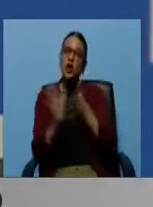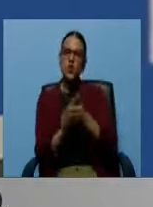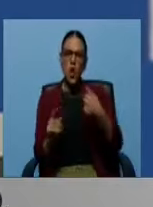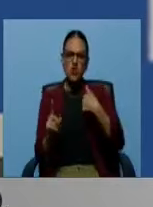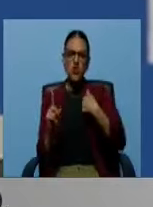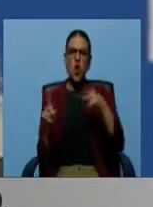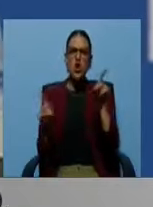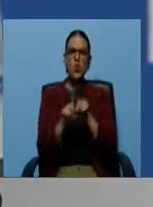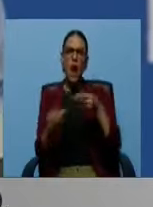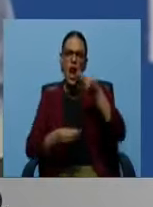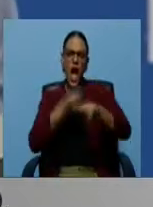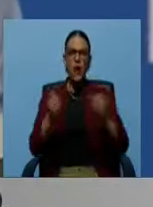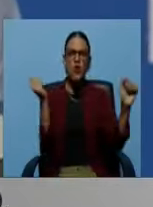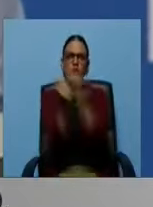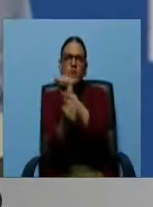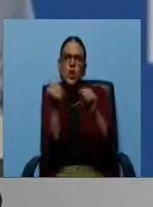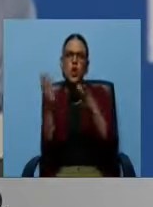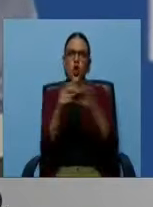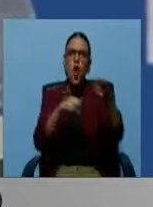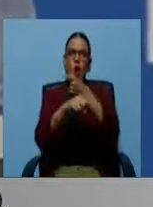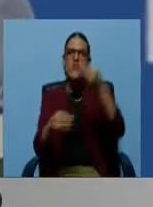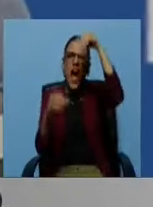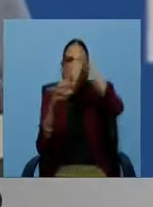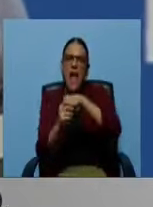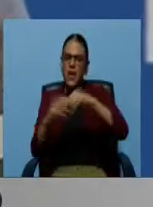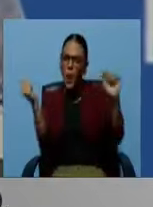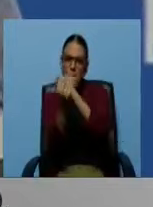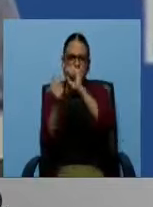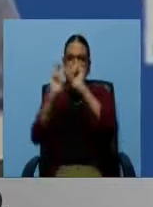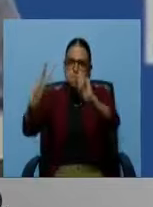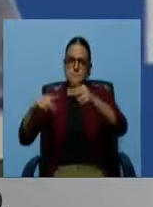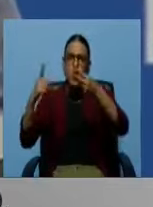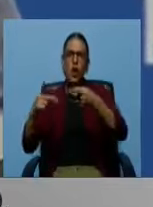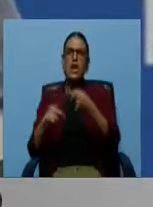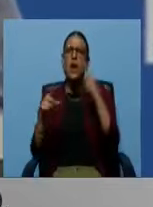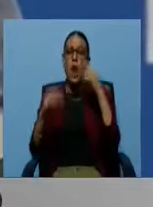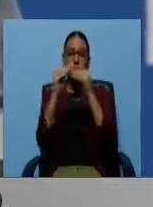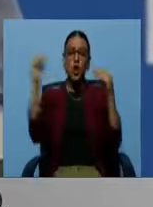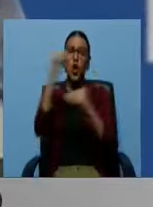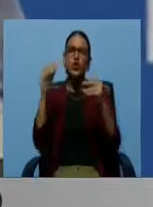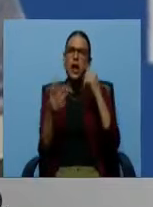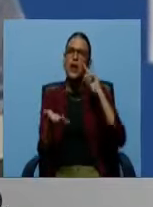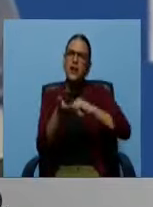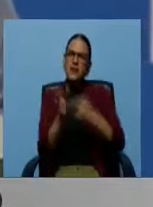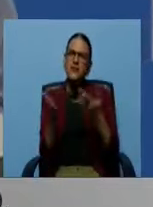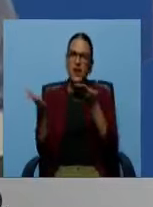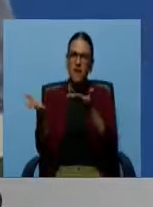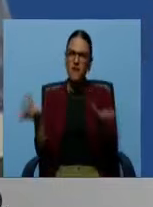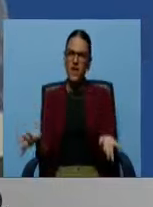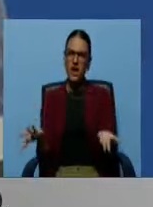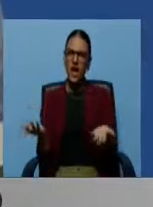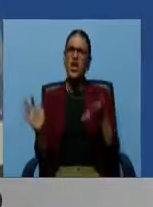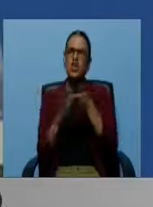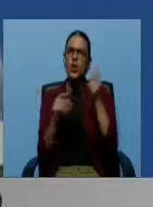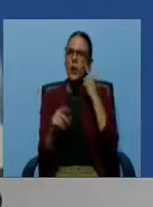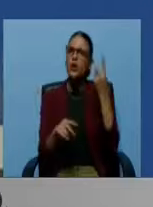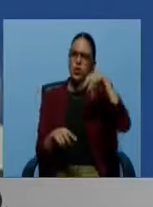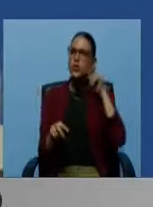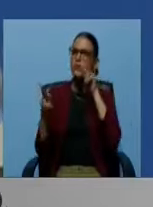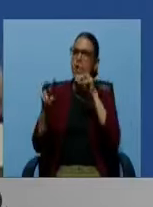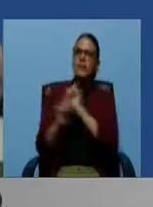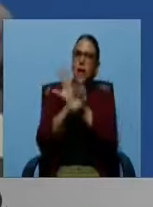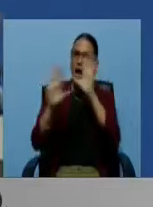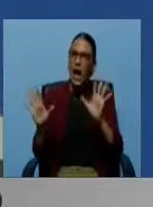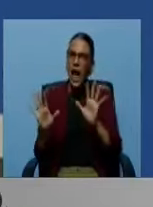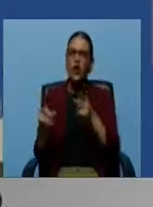que viene para destruir el Estado desde adentro. Más allá de la contradicción que esto implica, lo que es muy claro es